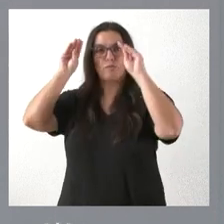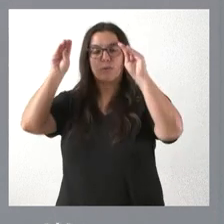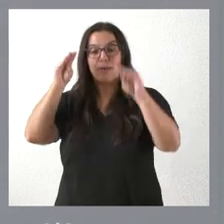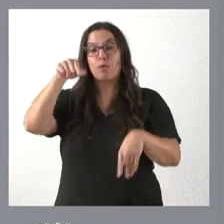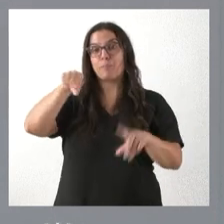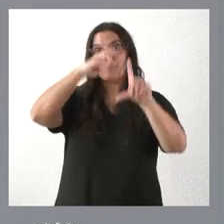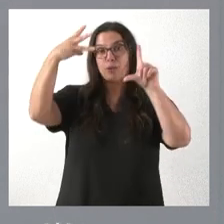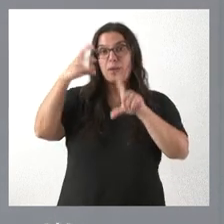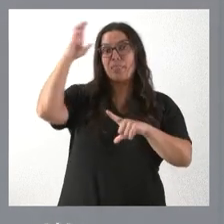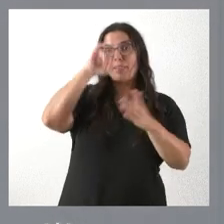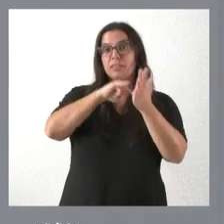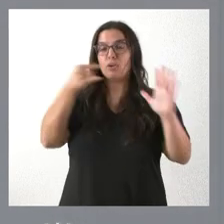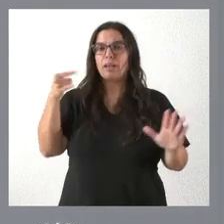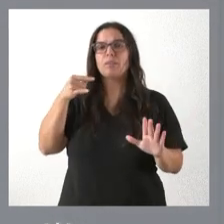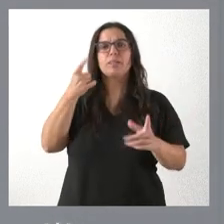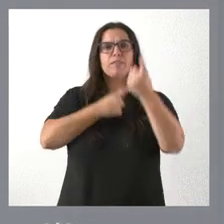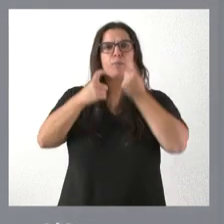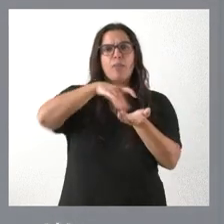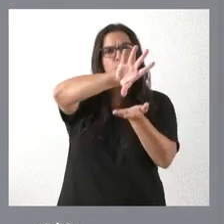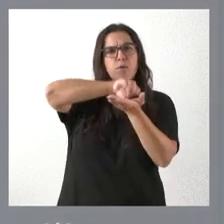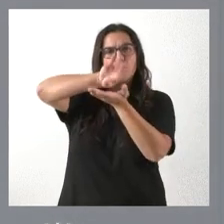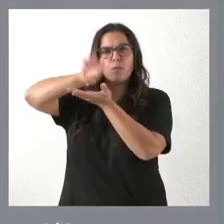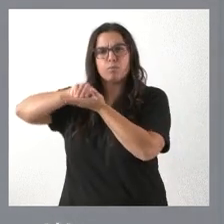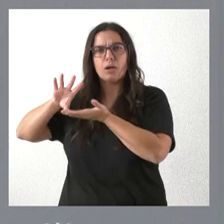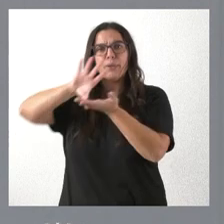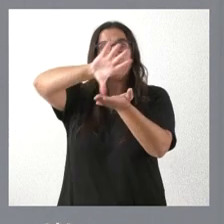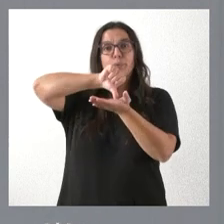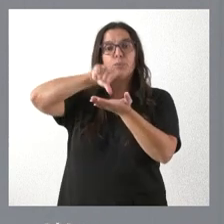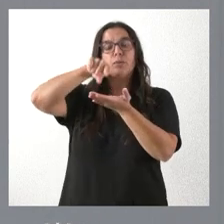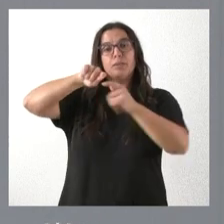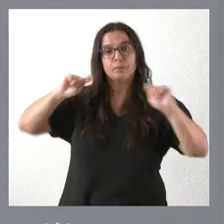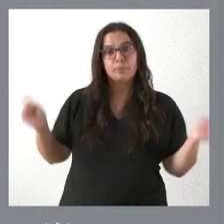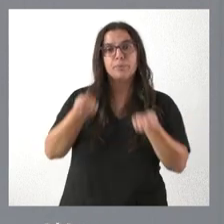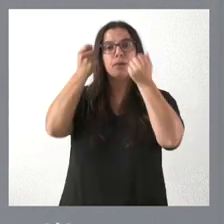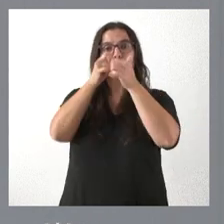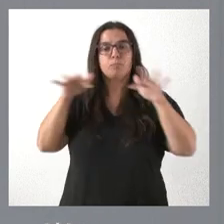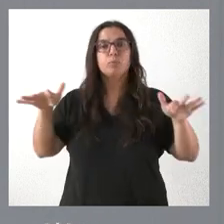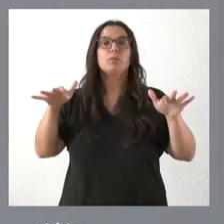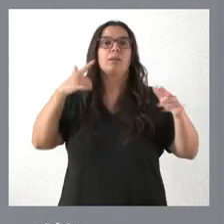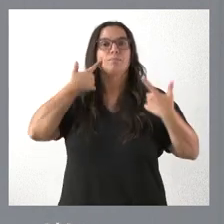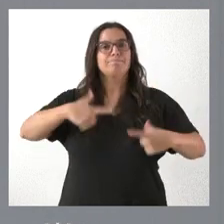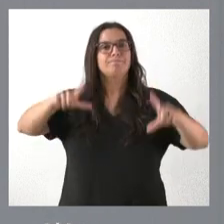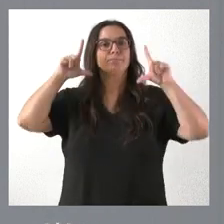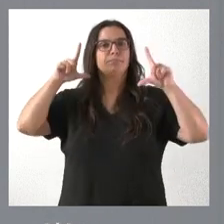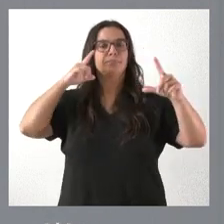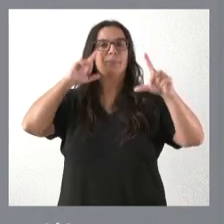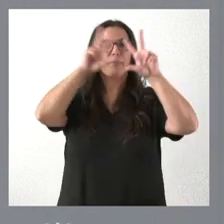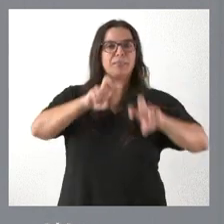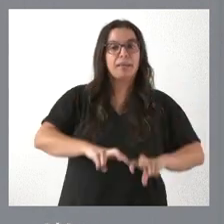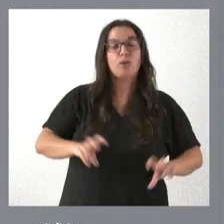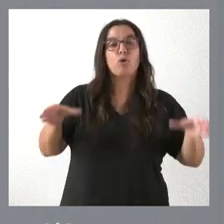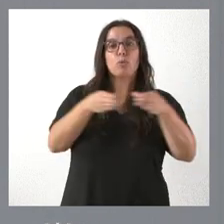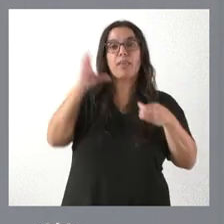de ciencia y tecnología va a centralizar la información potenciará el impacto y la visibilización de la investigación entre la comunidad científica